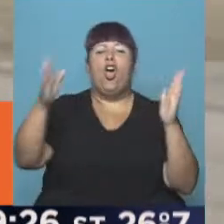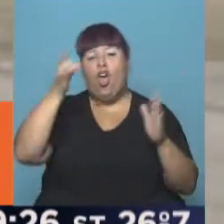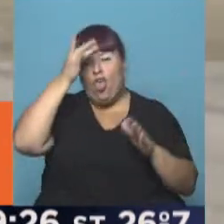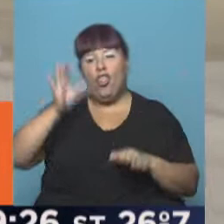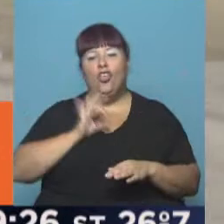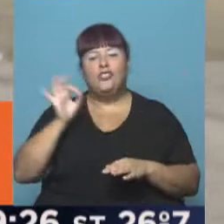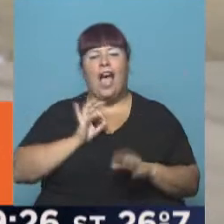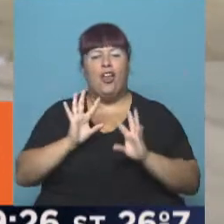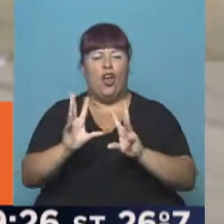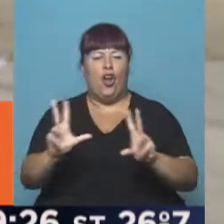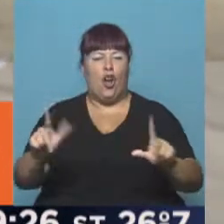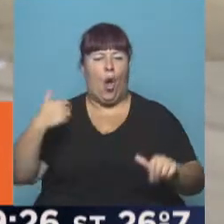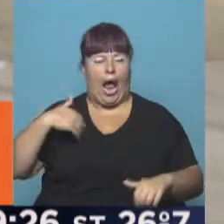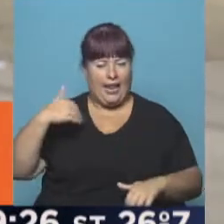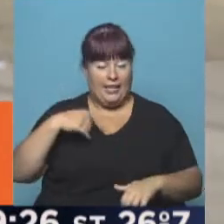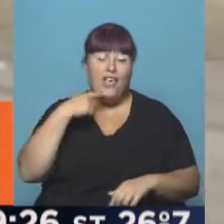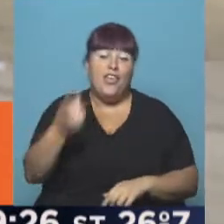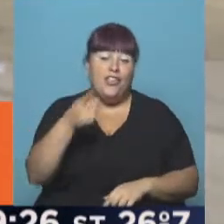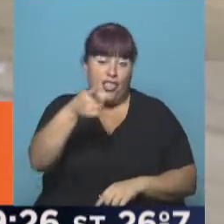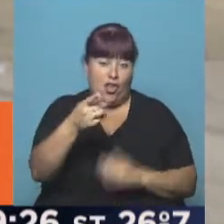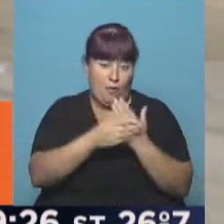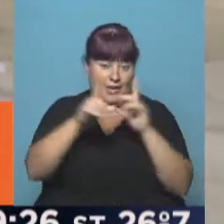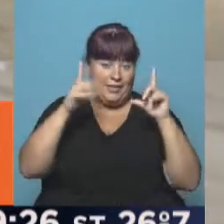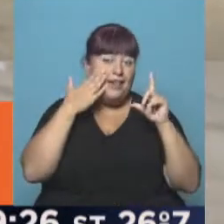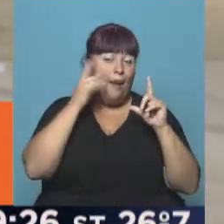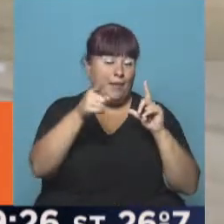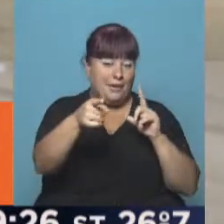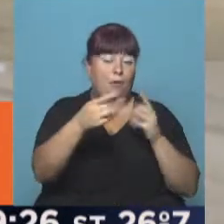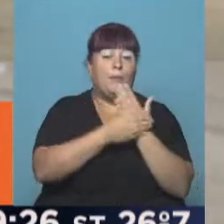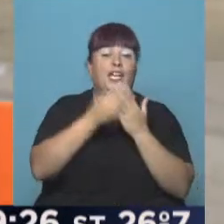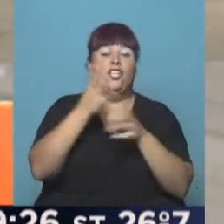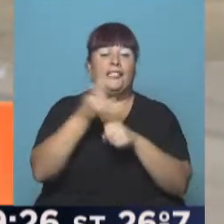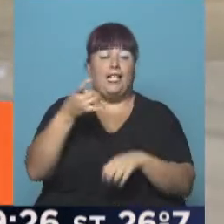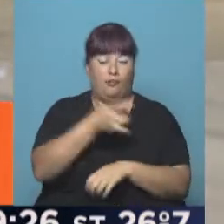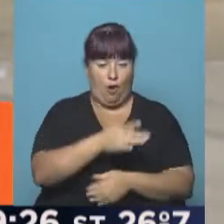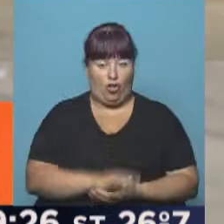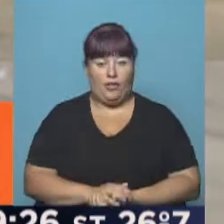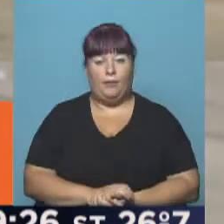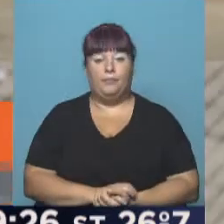años saquearon el país. Esto lo dijo el señor que tenemos en pantalla, el ministro de Transporte.